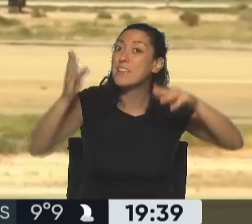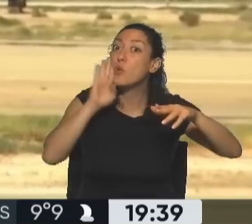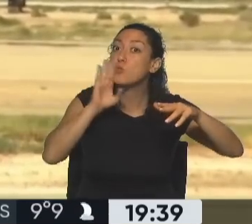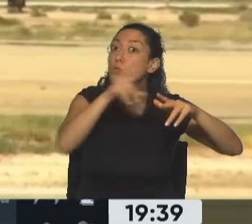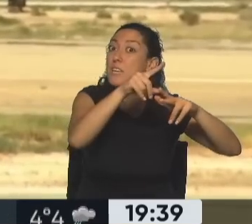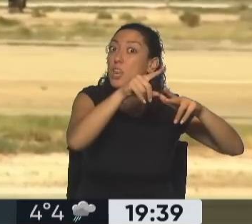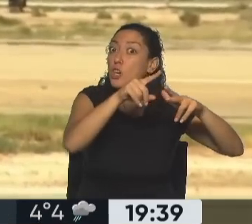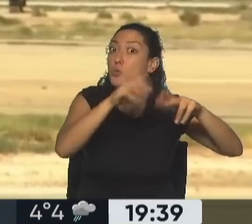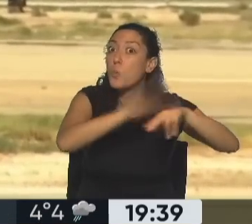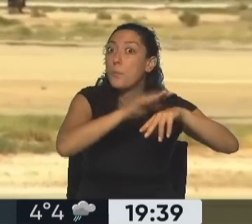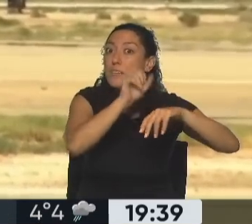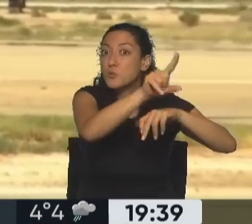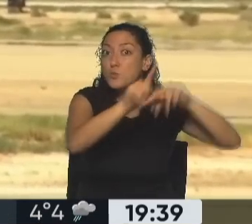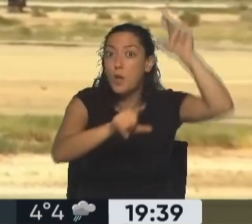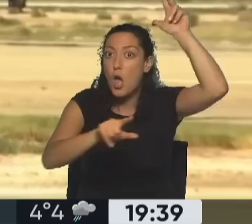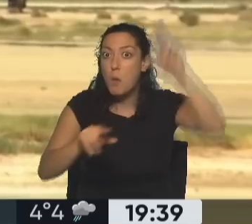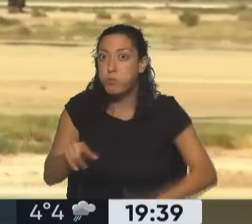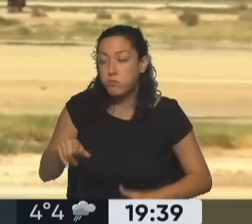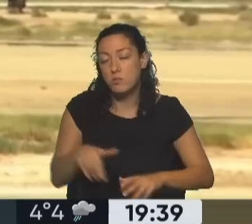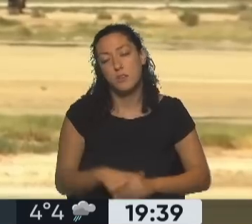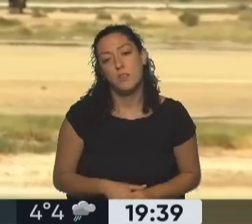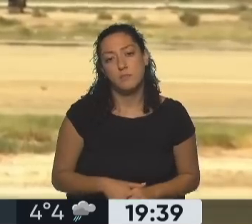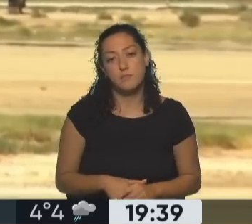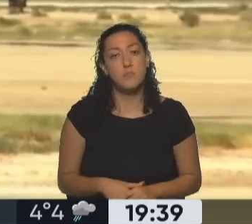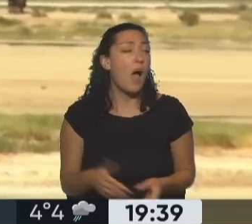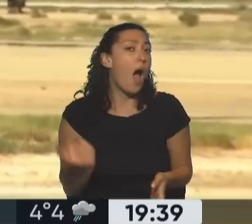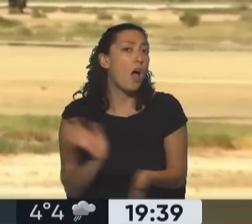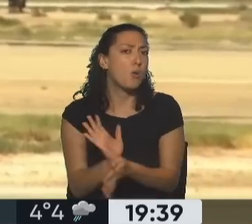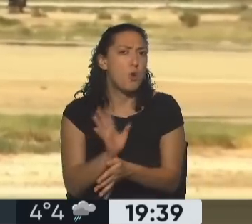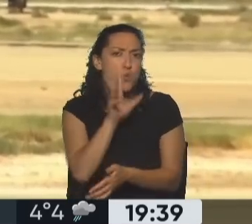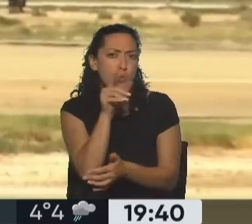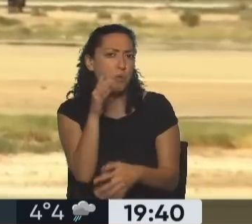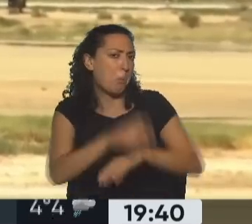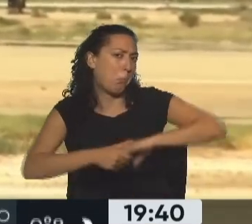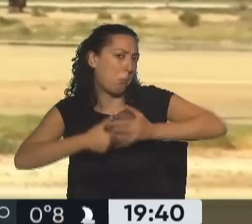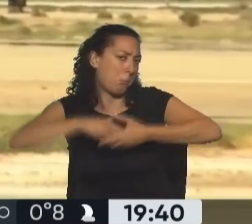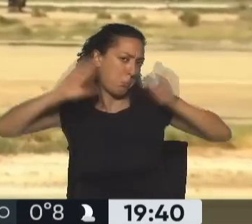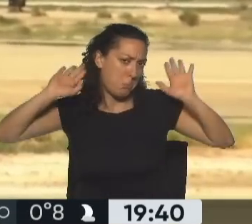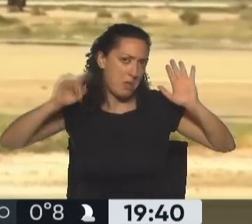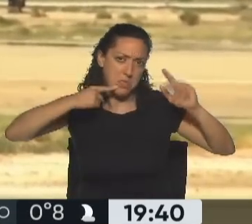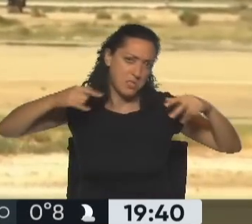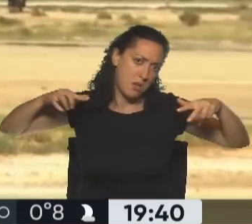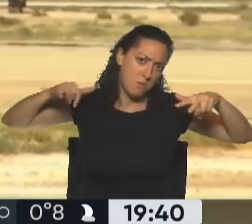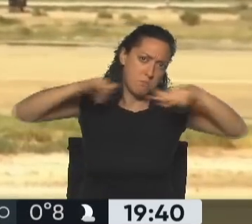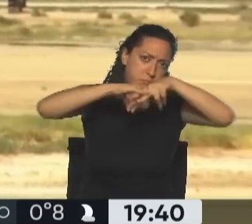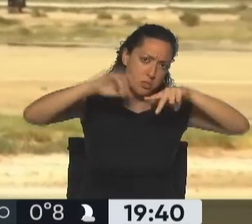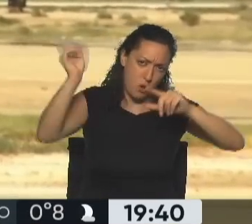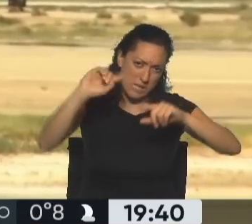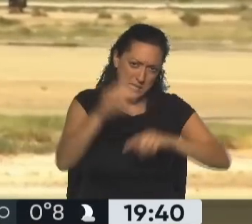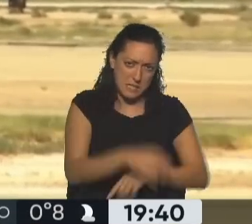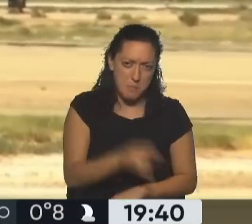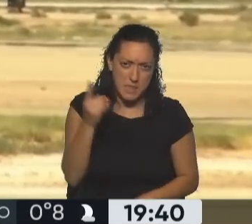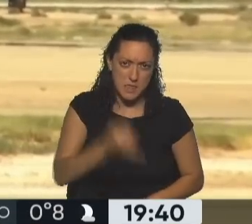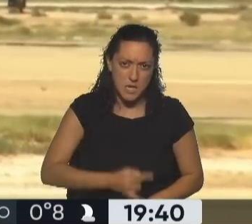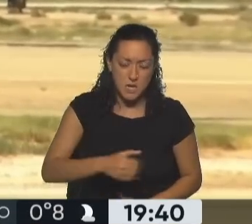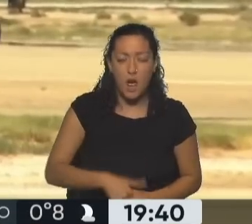terminan derribando este dron. Se desliga, digamos. Rusia, sí, ¿no? Dijo que no lo impactó, que el caza ruso no impactó